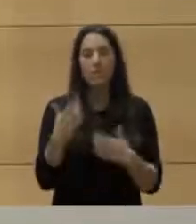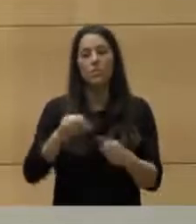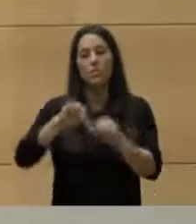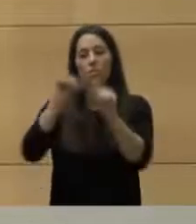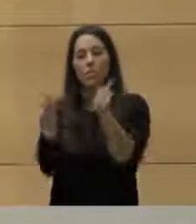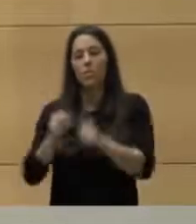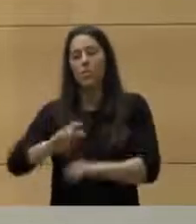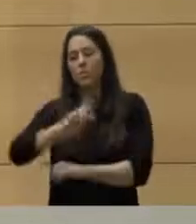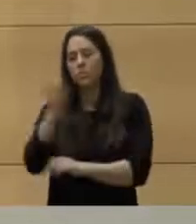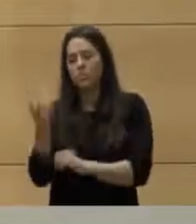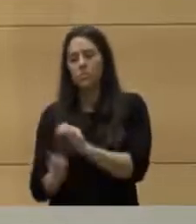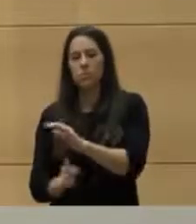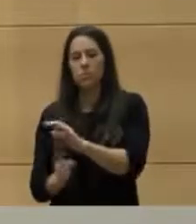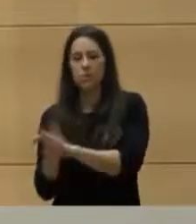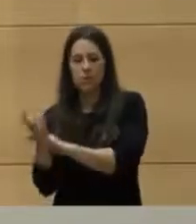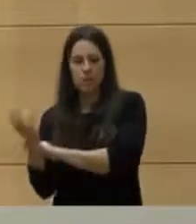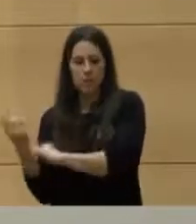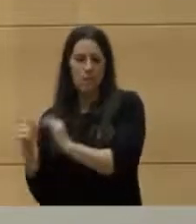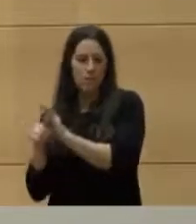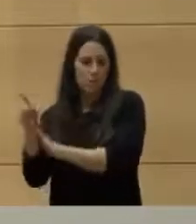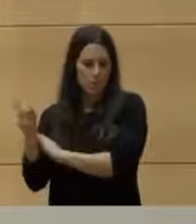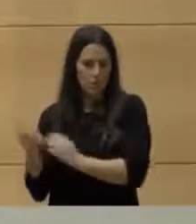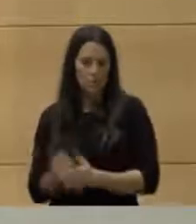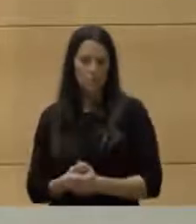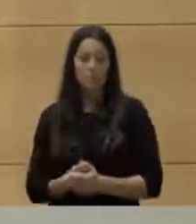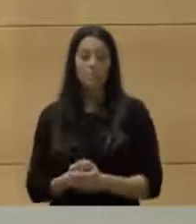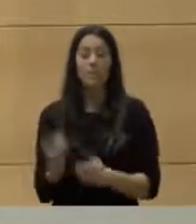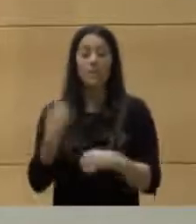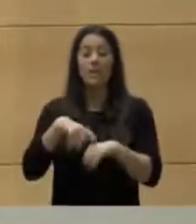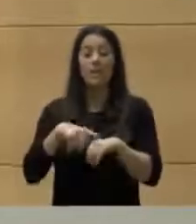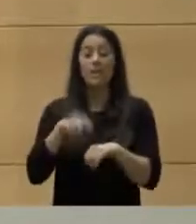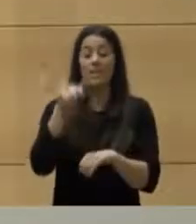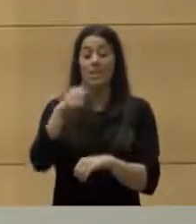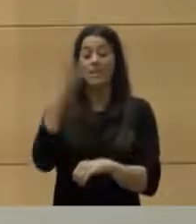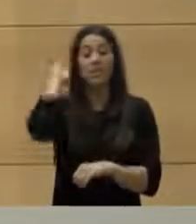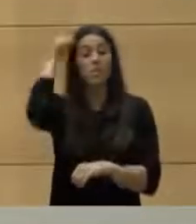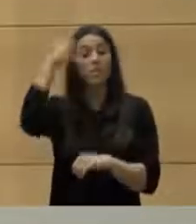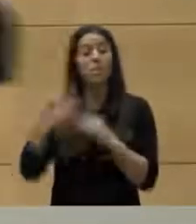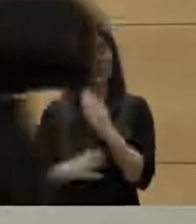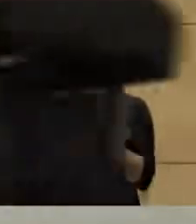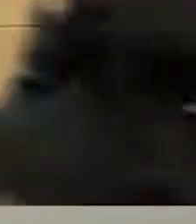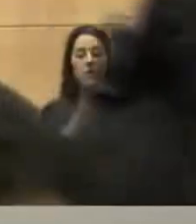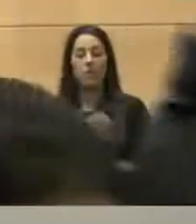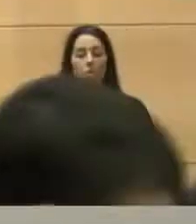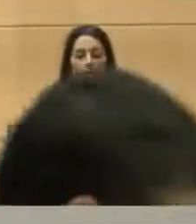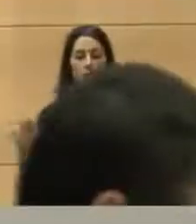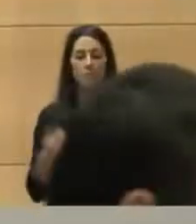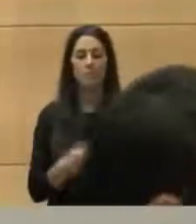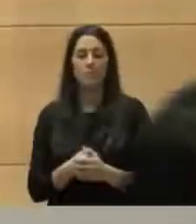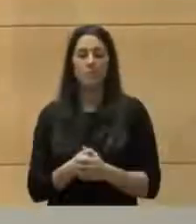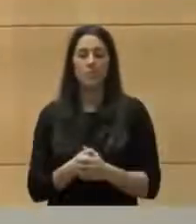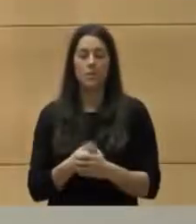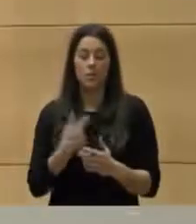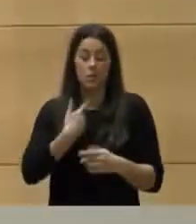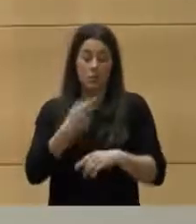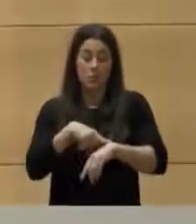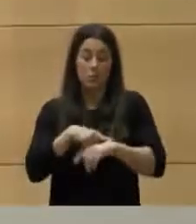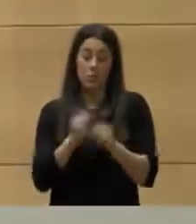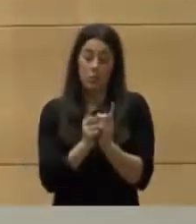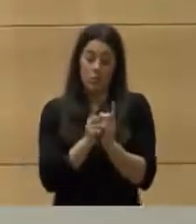modelos. Características de esa república federal, sucintamente, y teniendo en cuenta el poco tiempo que